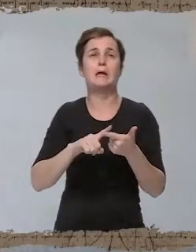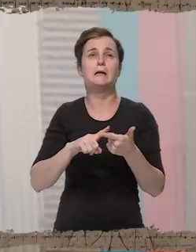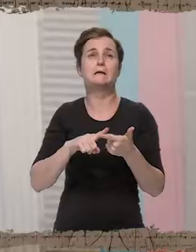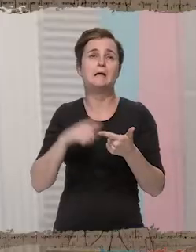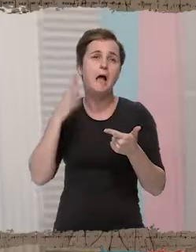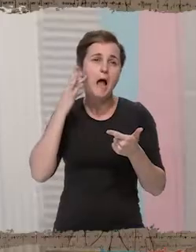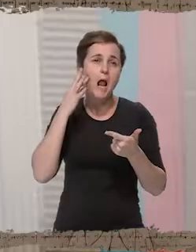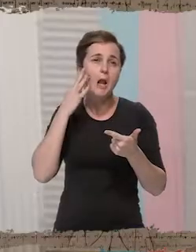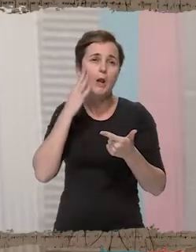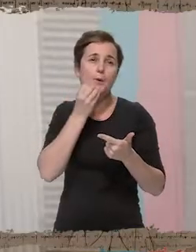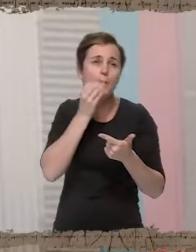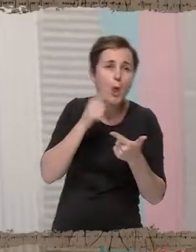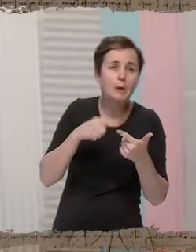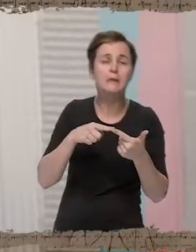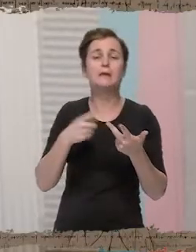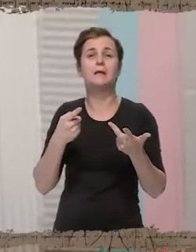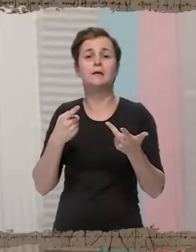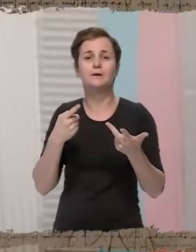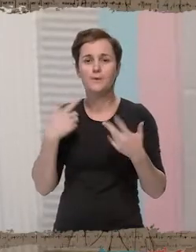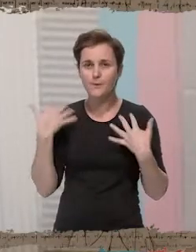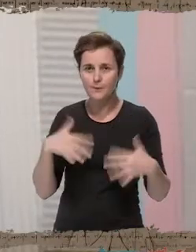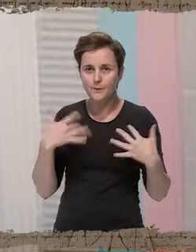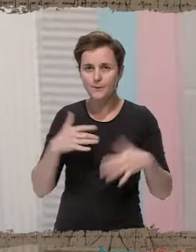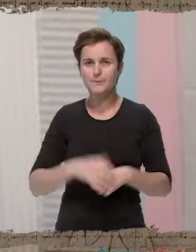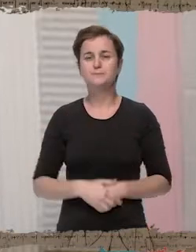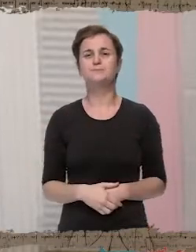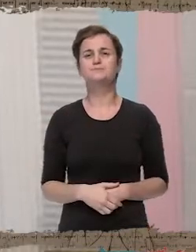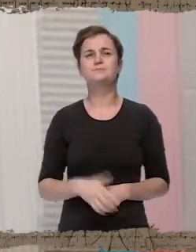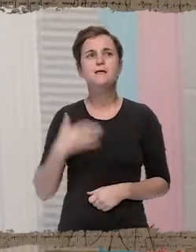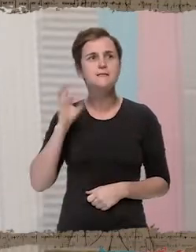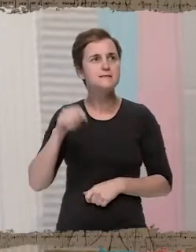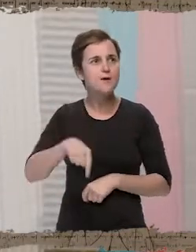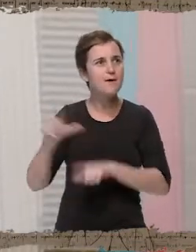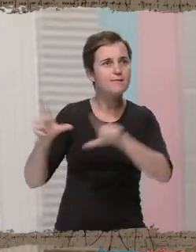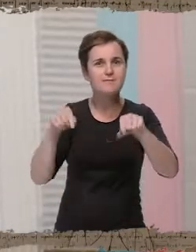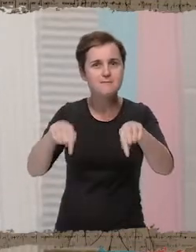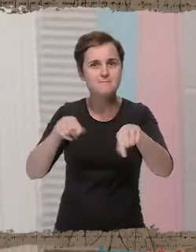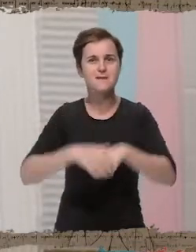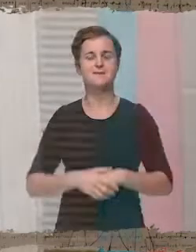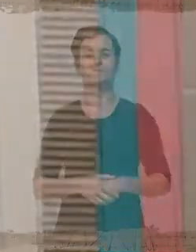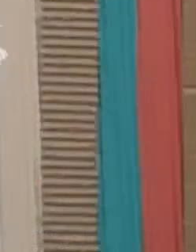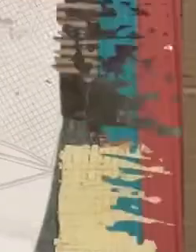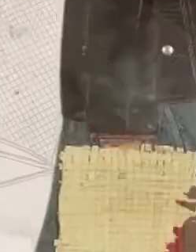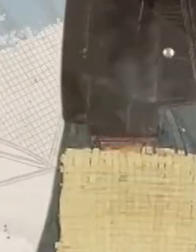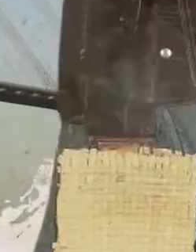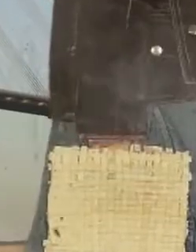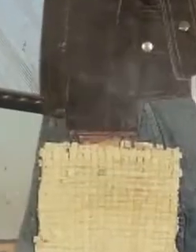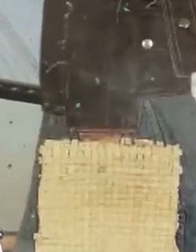sociología, un poco de biología. Es re loco. Ya sé de lo que quiero hablar hoy.